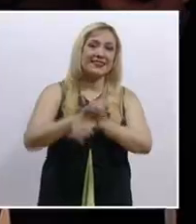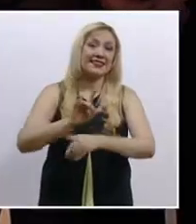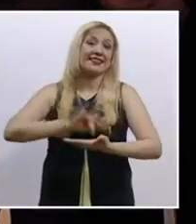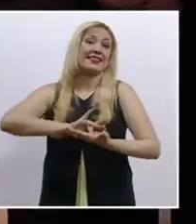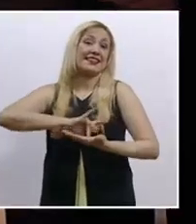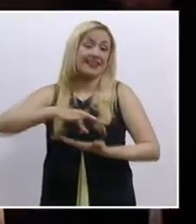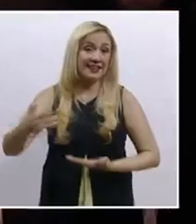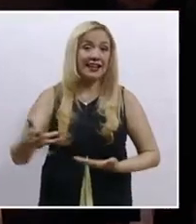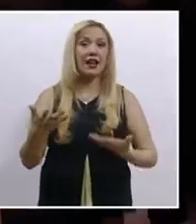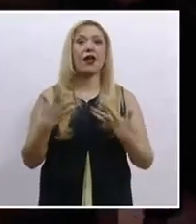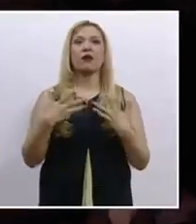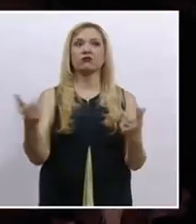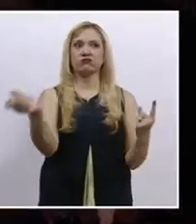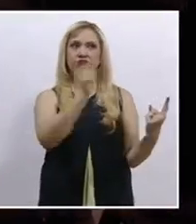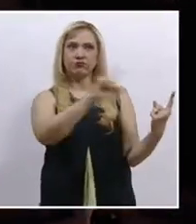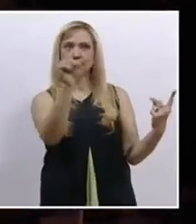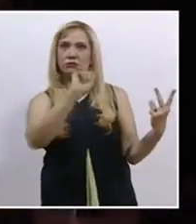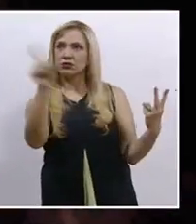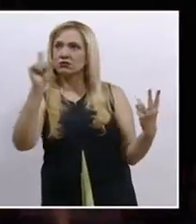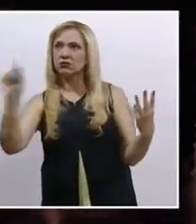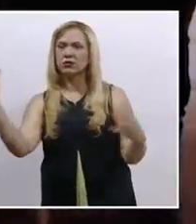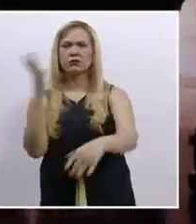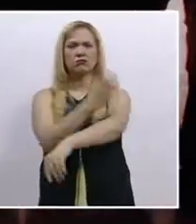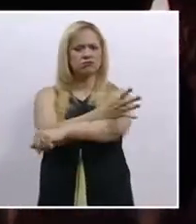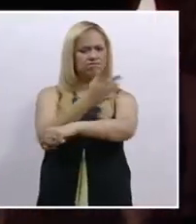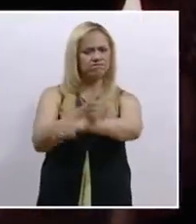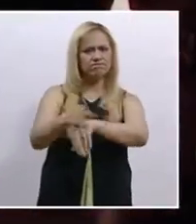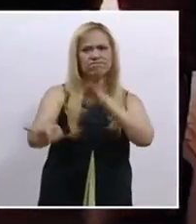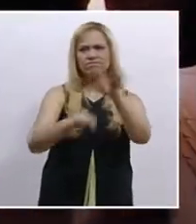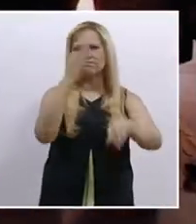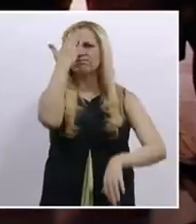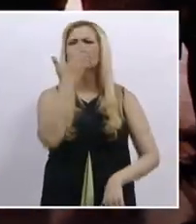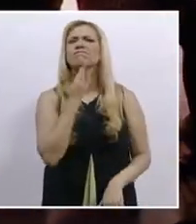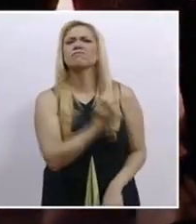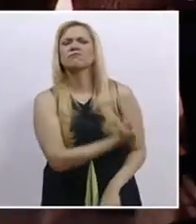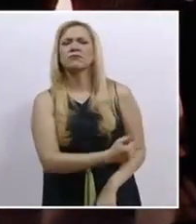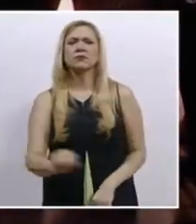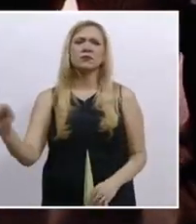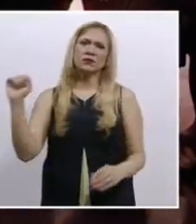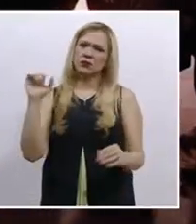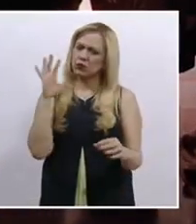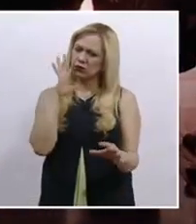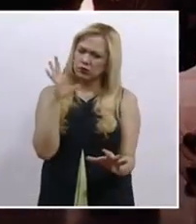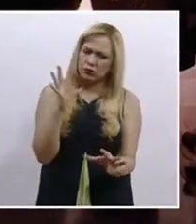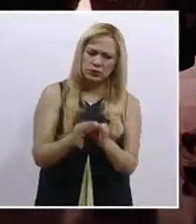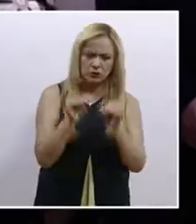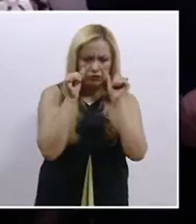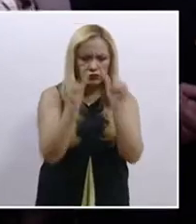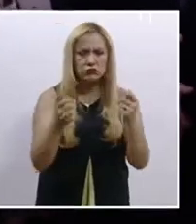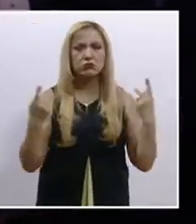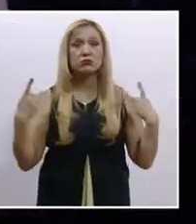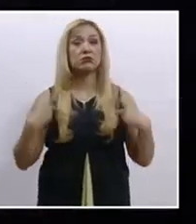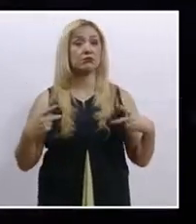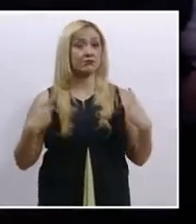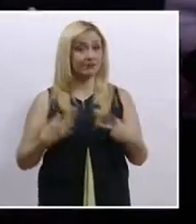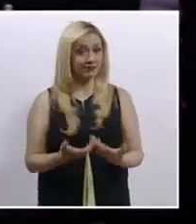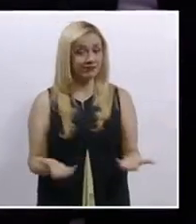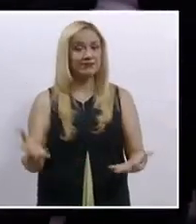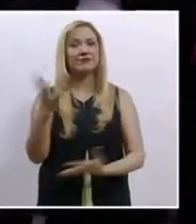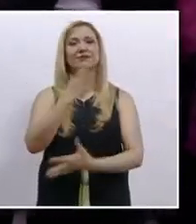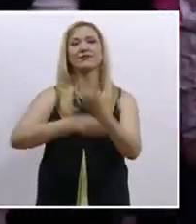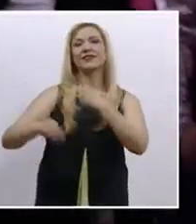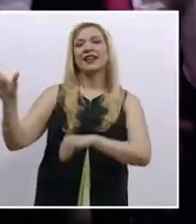cuenta con personal calificado, profesional y honesto, y con un claro compromiso con la sociedad. Por su parte, el ministro Javier Lainez